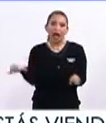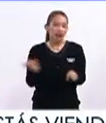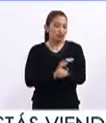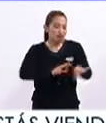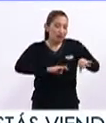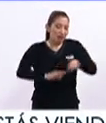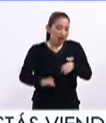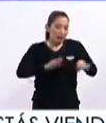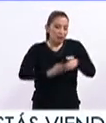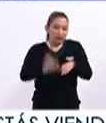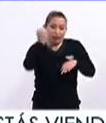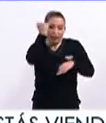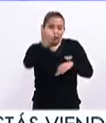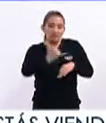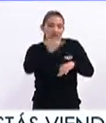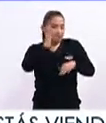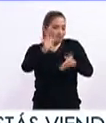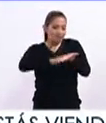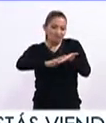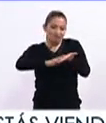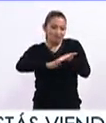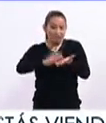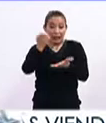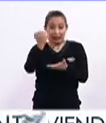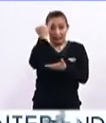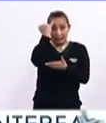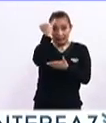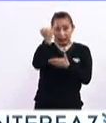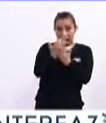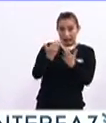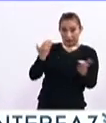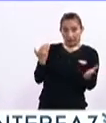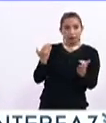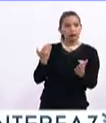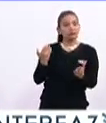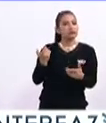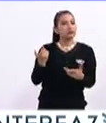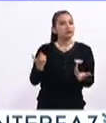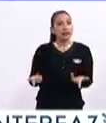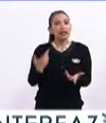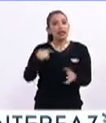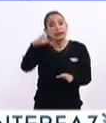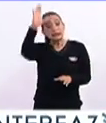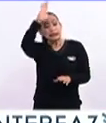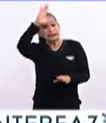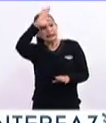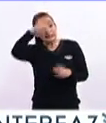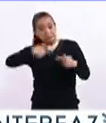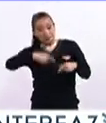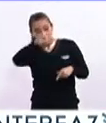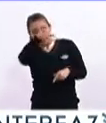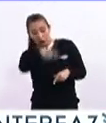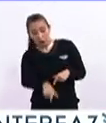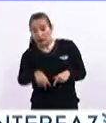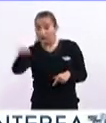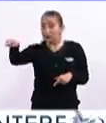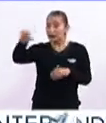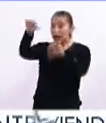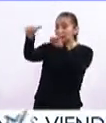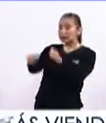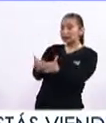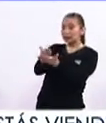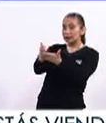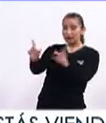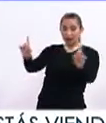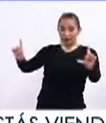estereotipo, que tiene un estereotipo anterior, que es el científico por un lado y el artista por el